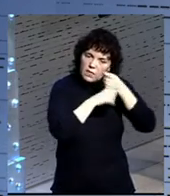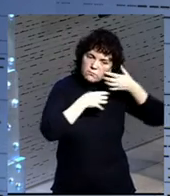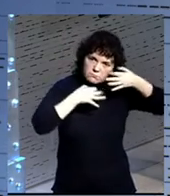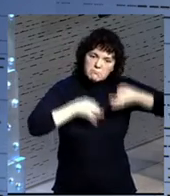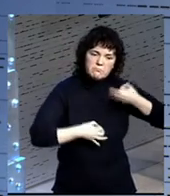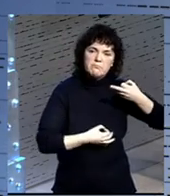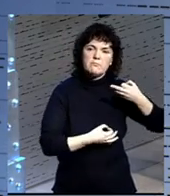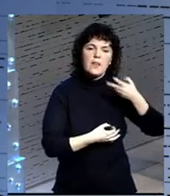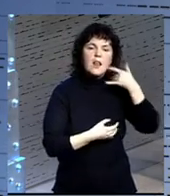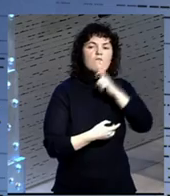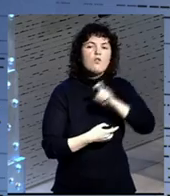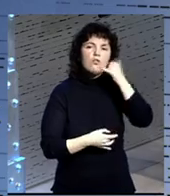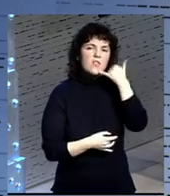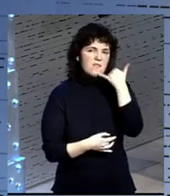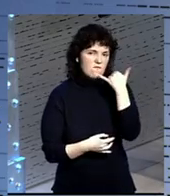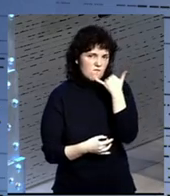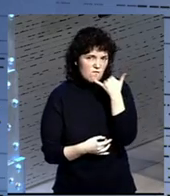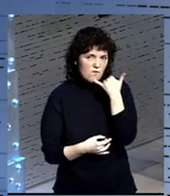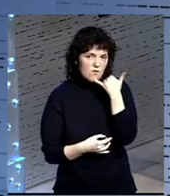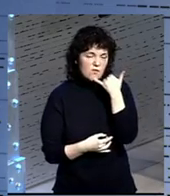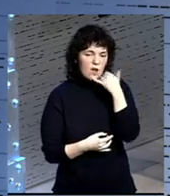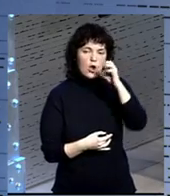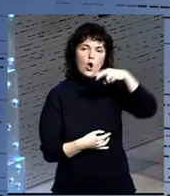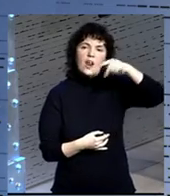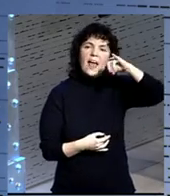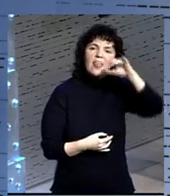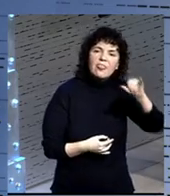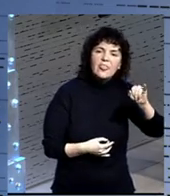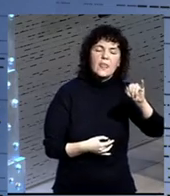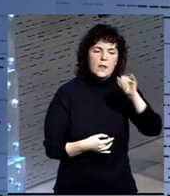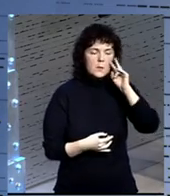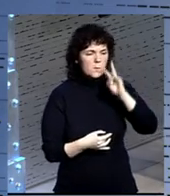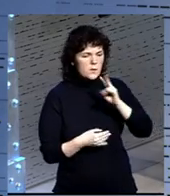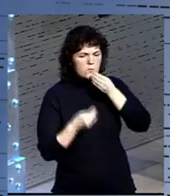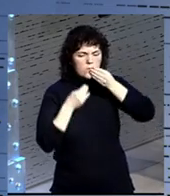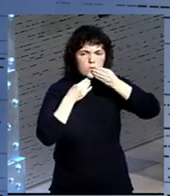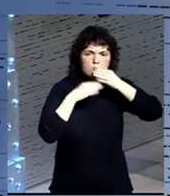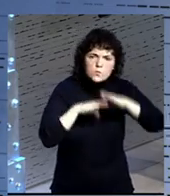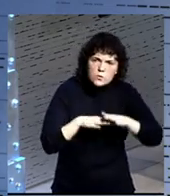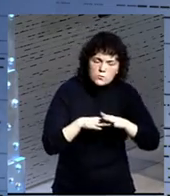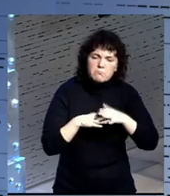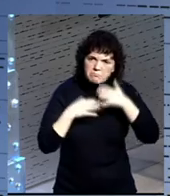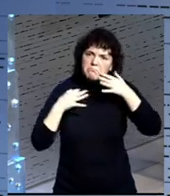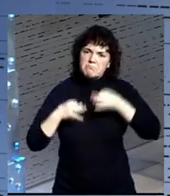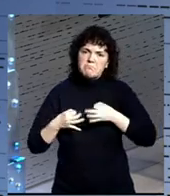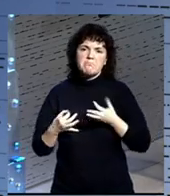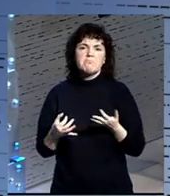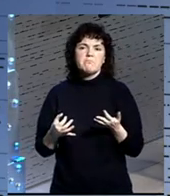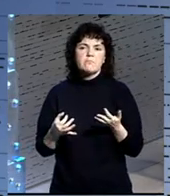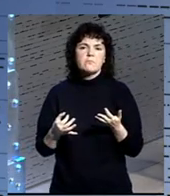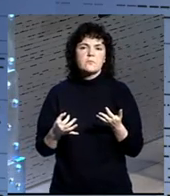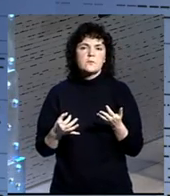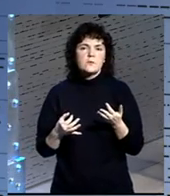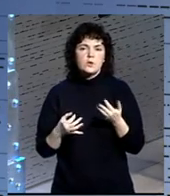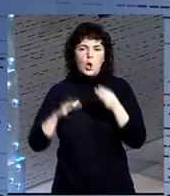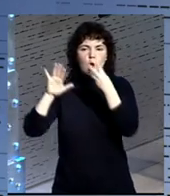la Fundación Telefónica con AFI, viendo cómo se sustituía efectivamente buena parte,